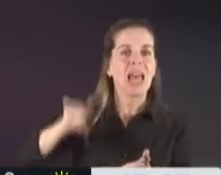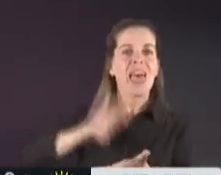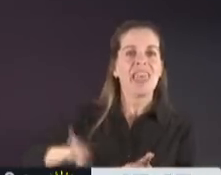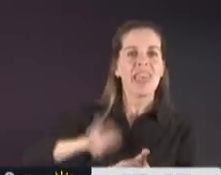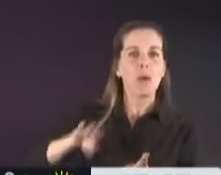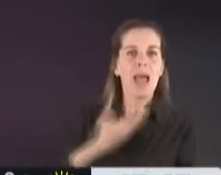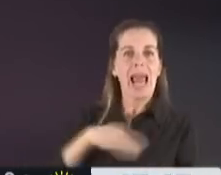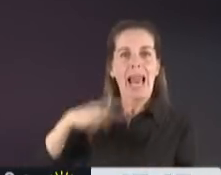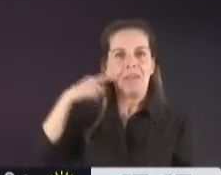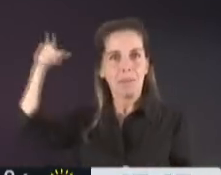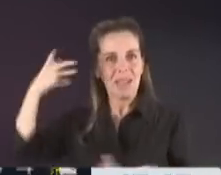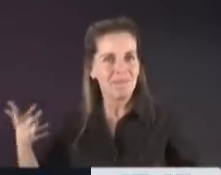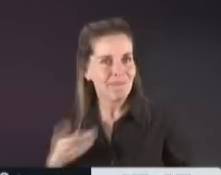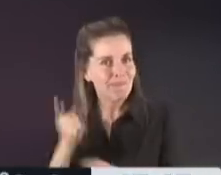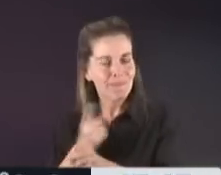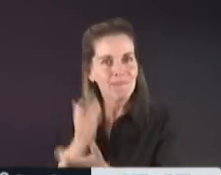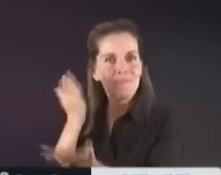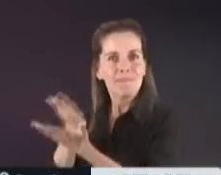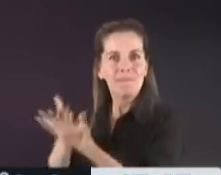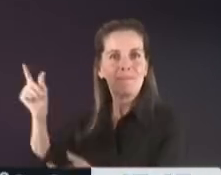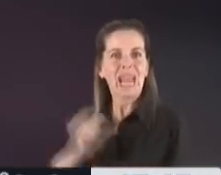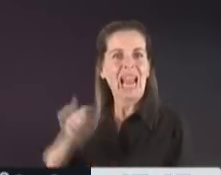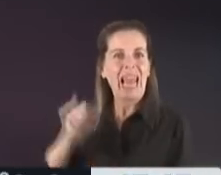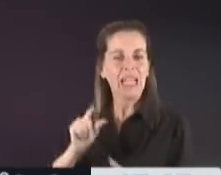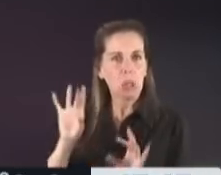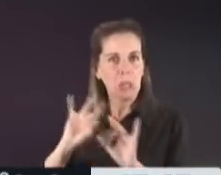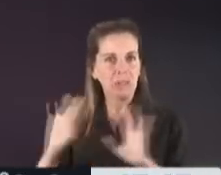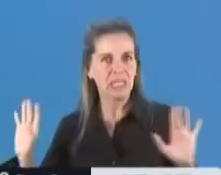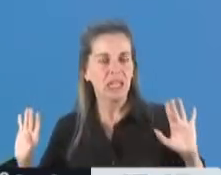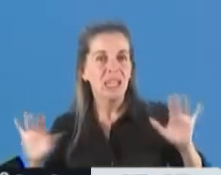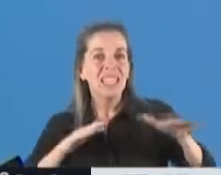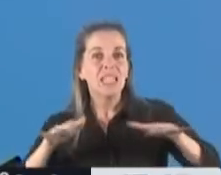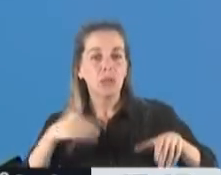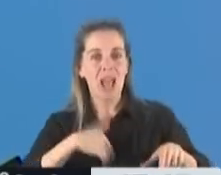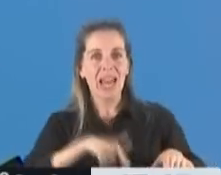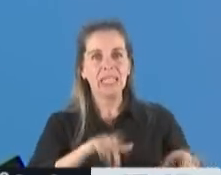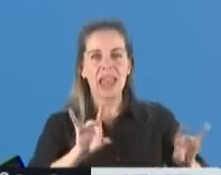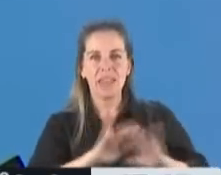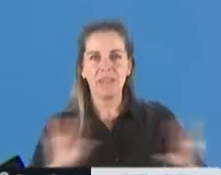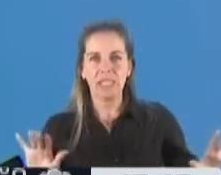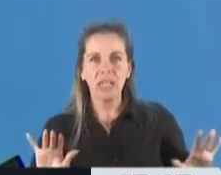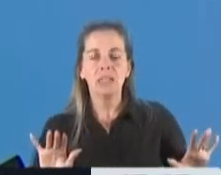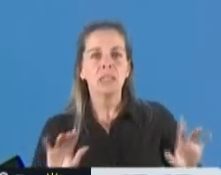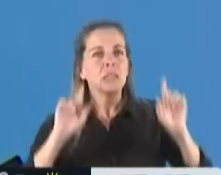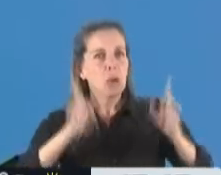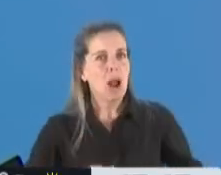ninguna posibilidad de crédito y la verdad había necesidades sociales muy grandes. Y sin embargo lo pudimos